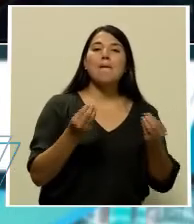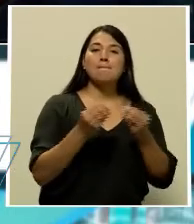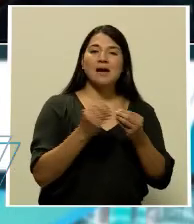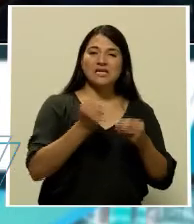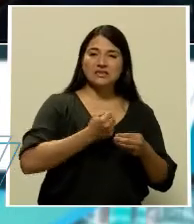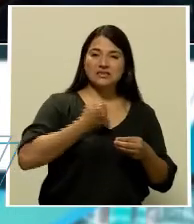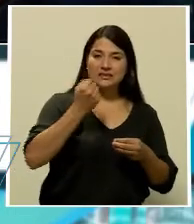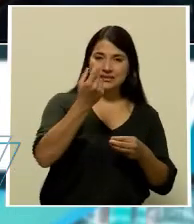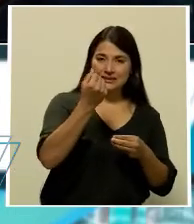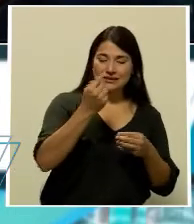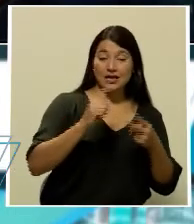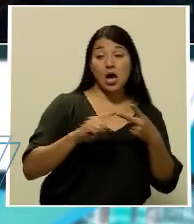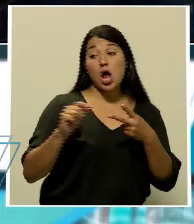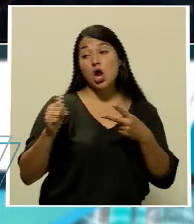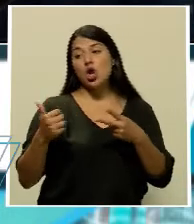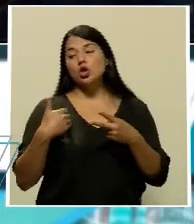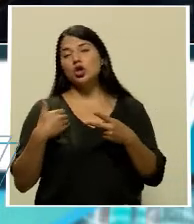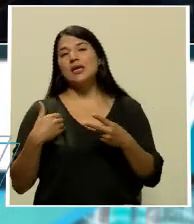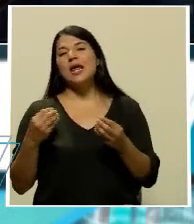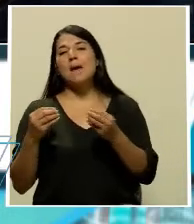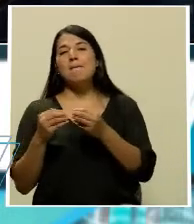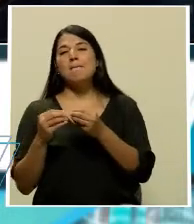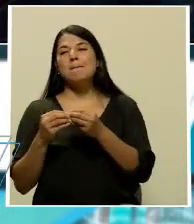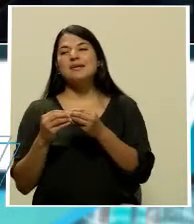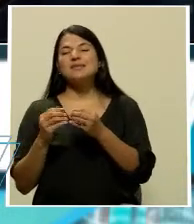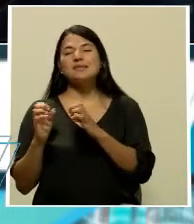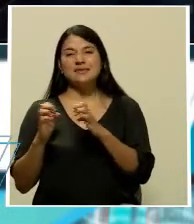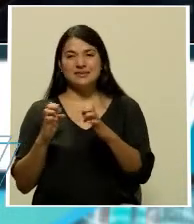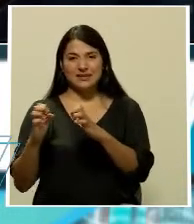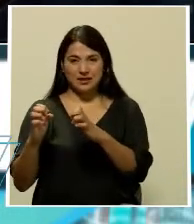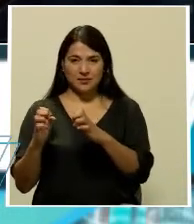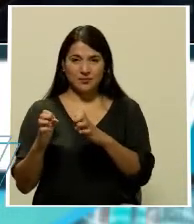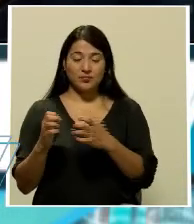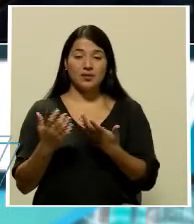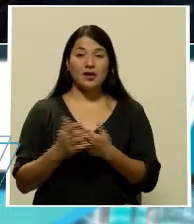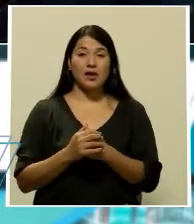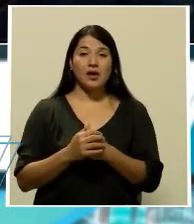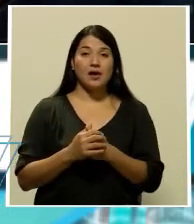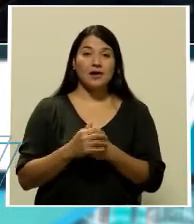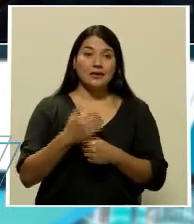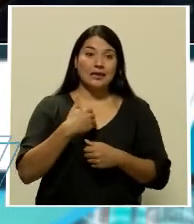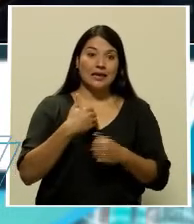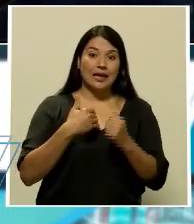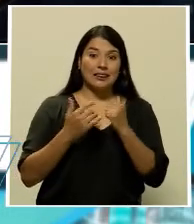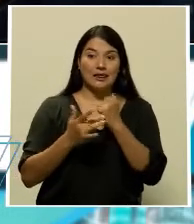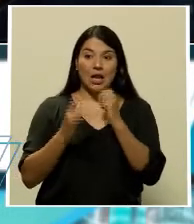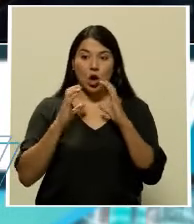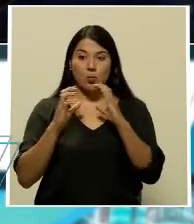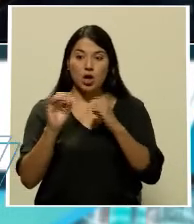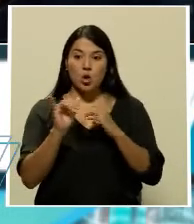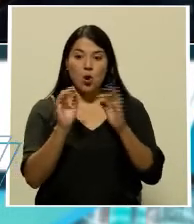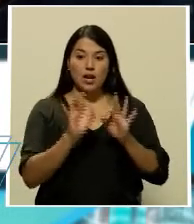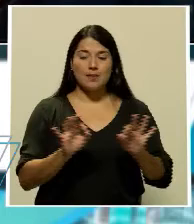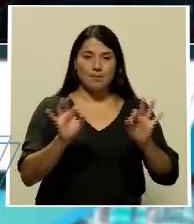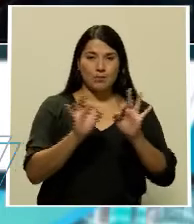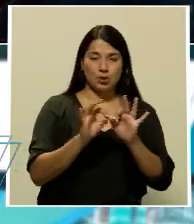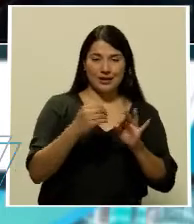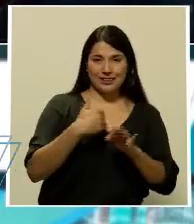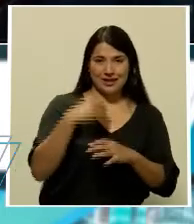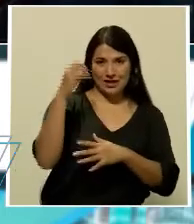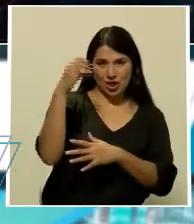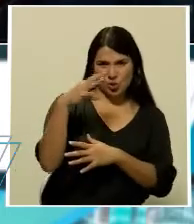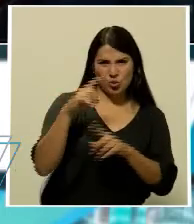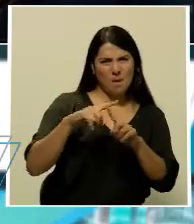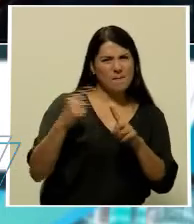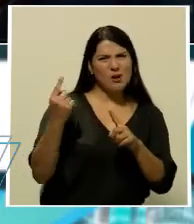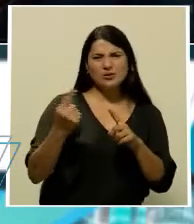es tan estratégico tener electricidad como tener telecomunicaciones, pero siempre se han pasado plata